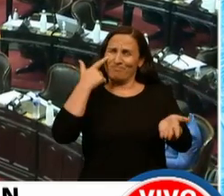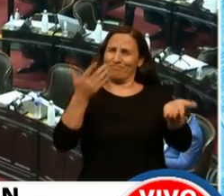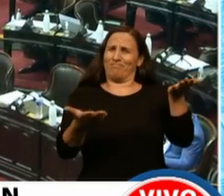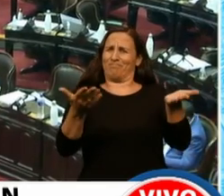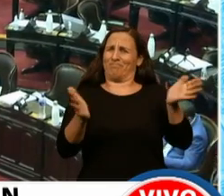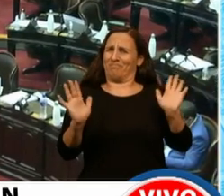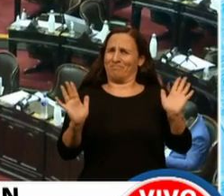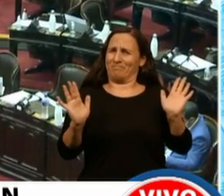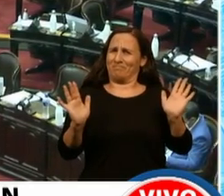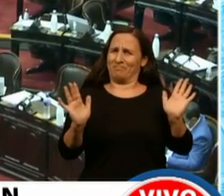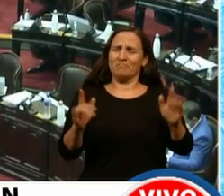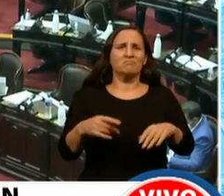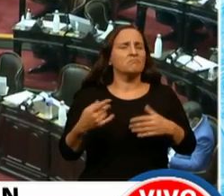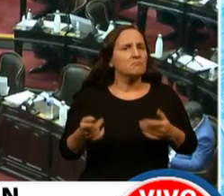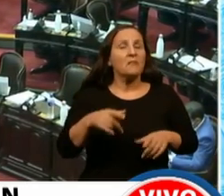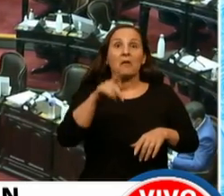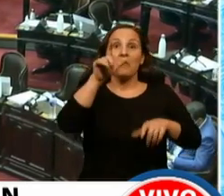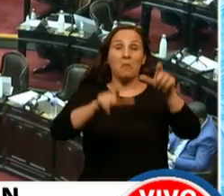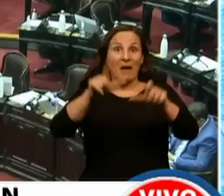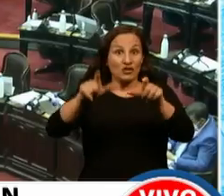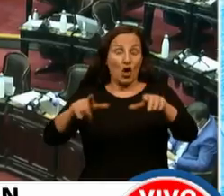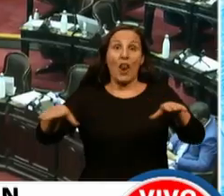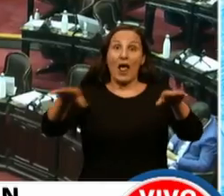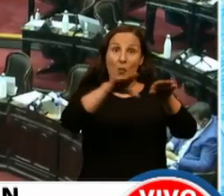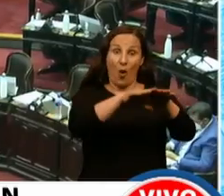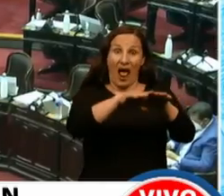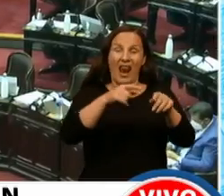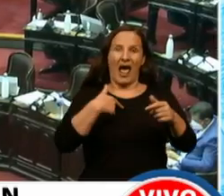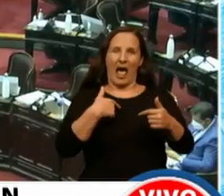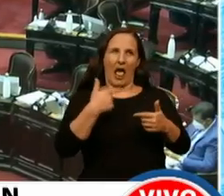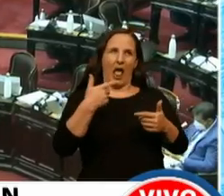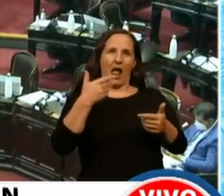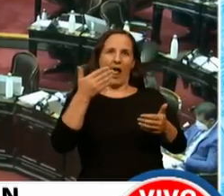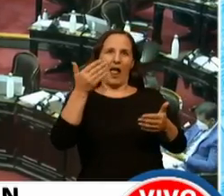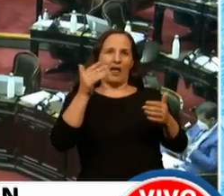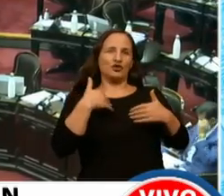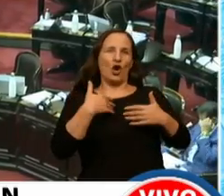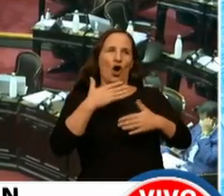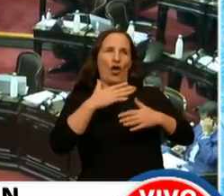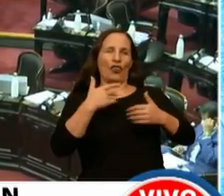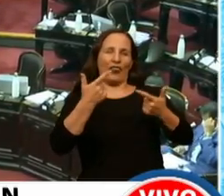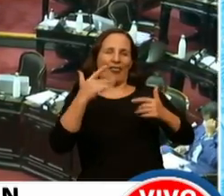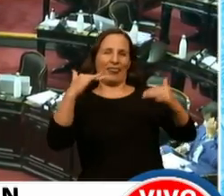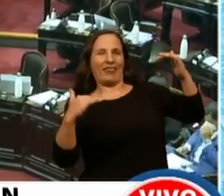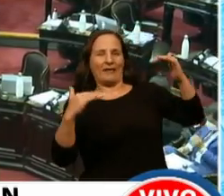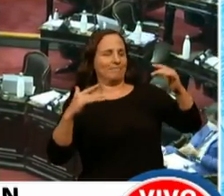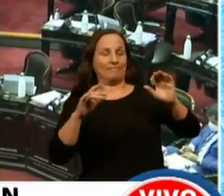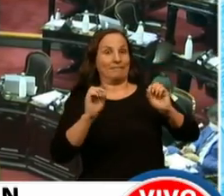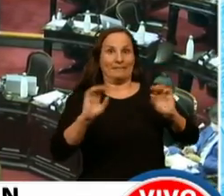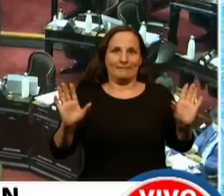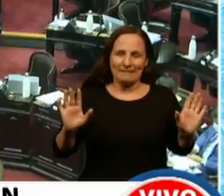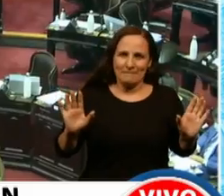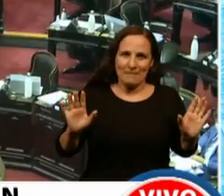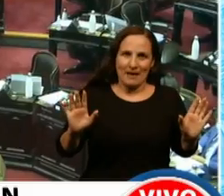en forma desigual a los iguales como tratar en forma igual a los desiguales debemos distinguir de